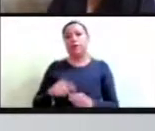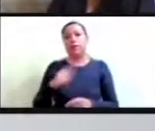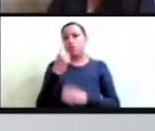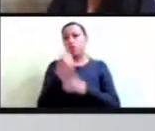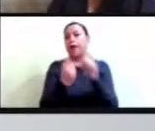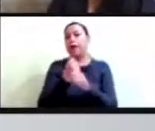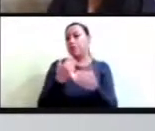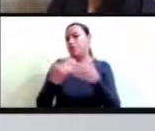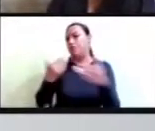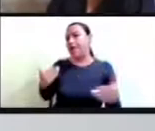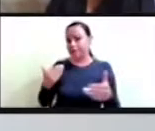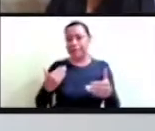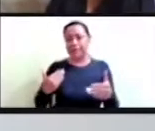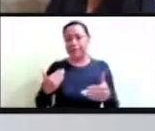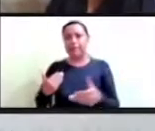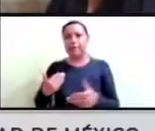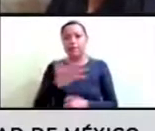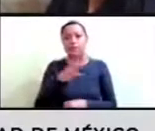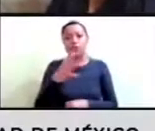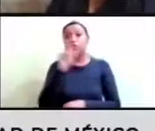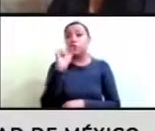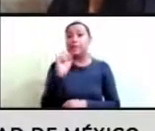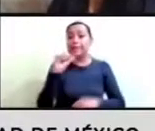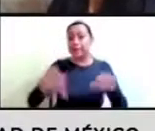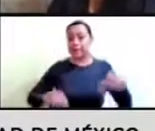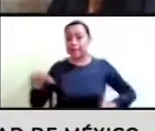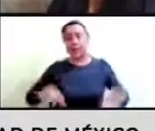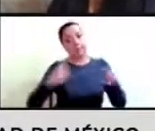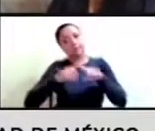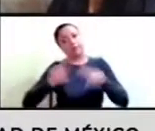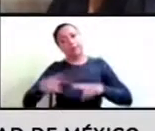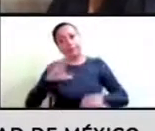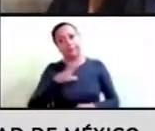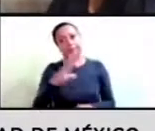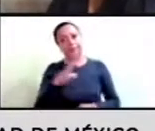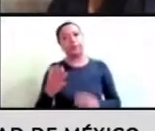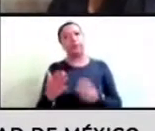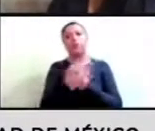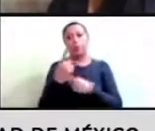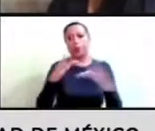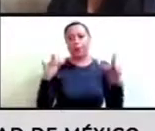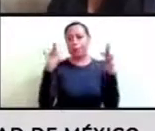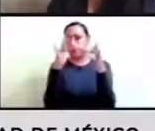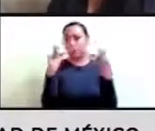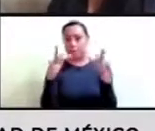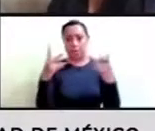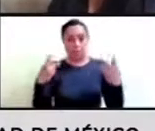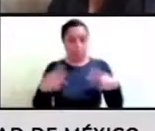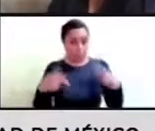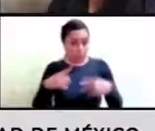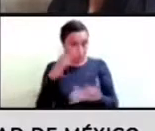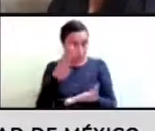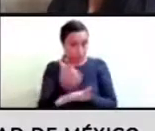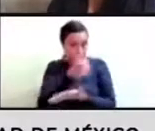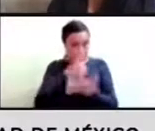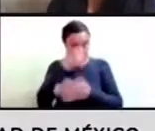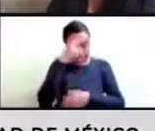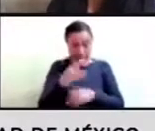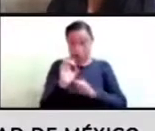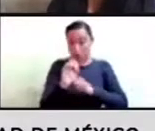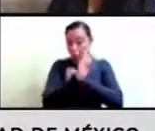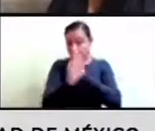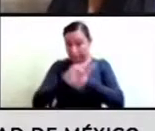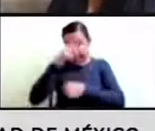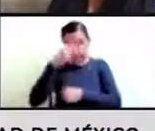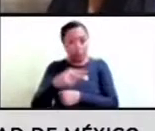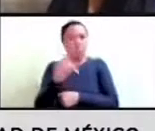actividades. Y fíjense que es una cosa fascinante porque se conectaron gente, no nada más de la Ciudad de México y del país, sino muchas personas